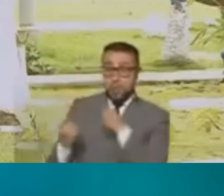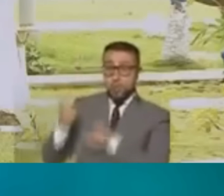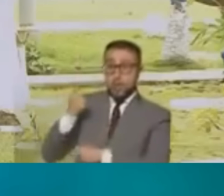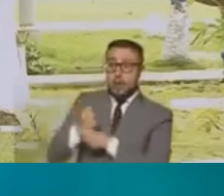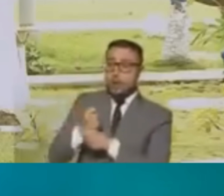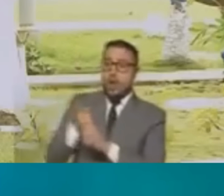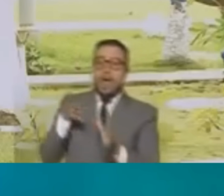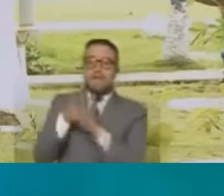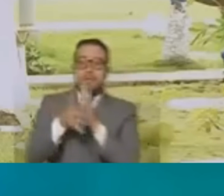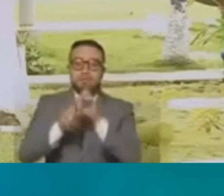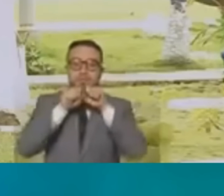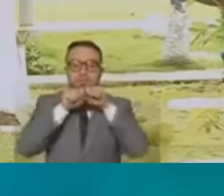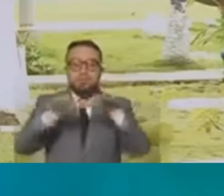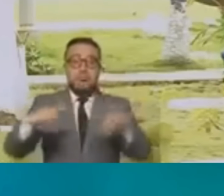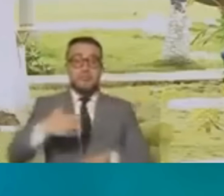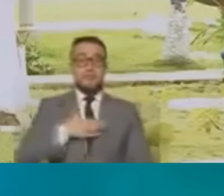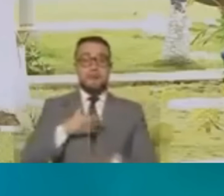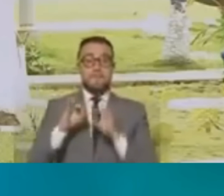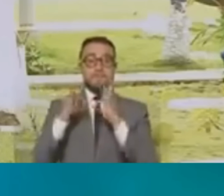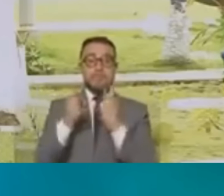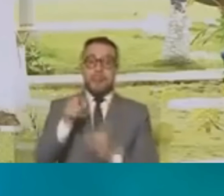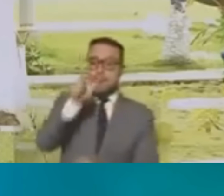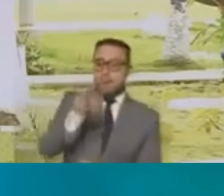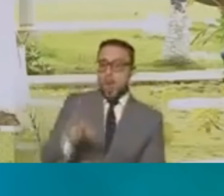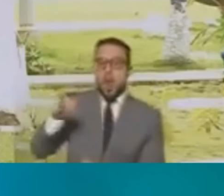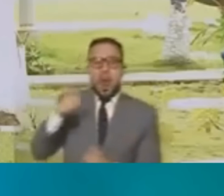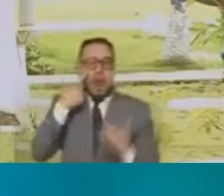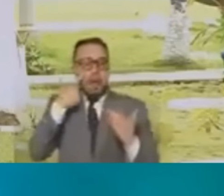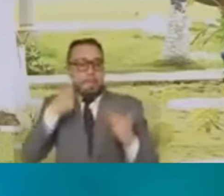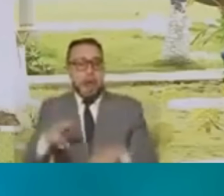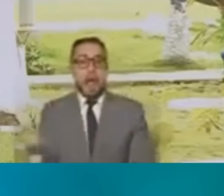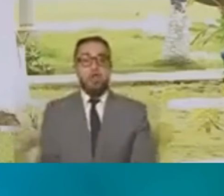se filtró una información de dos miembros de mi familia